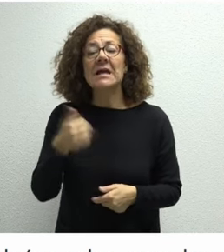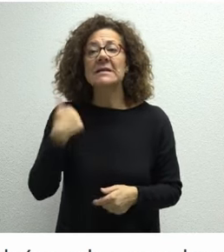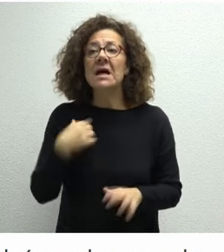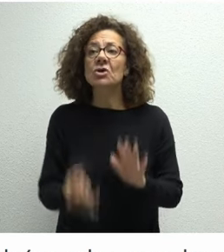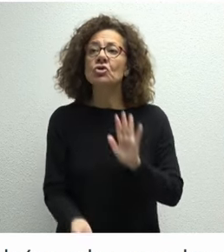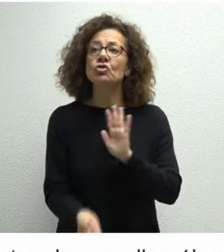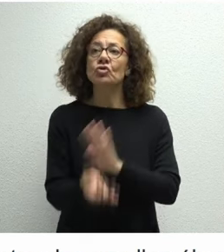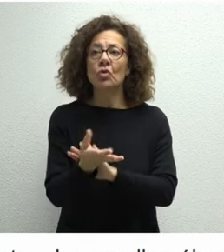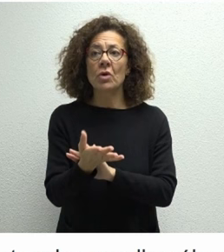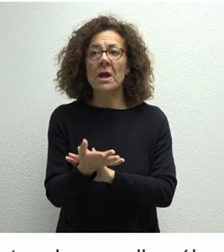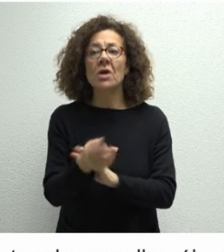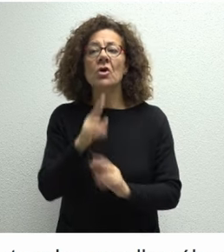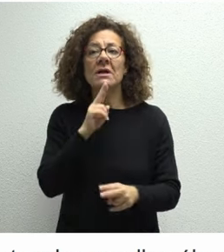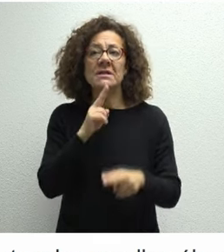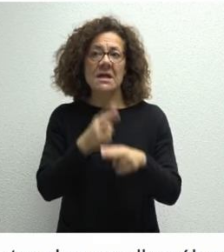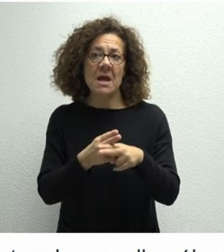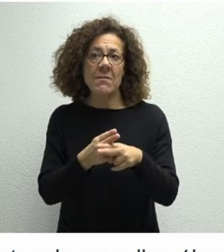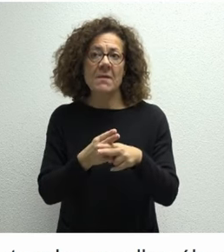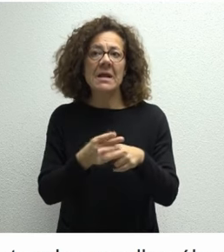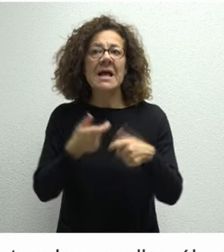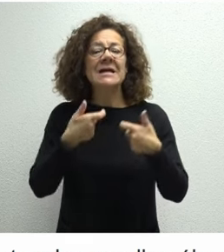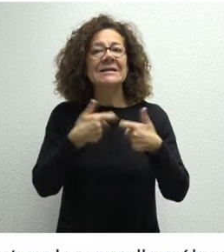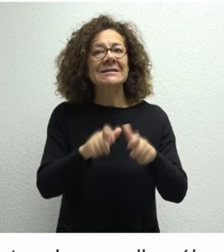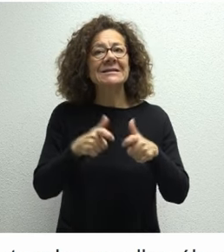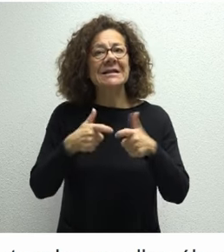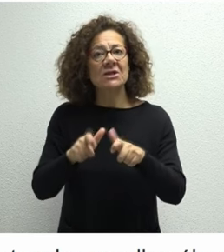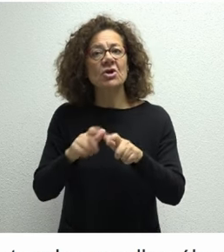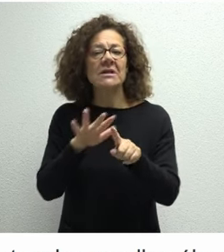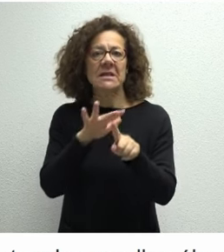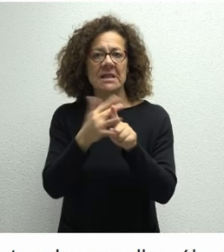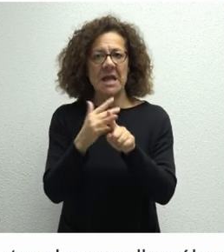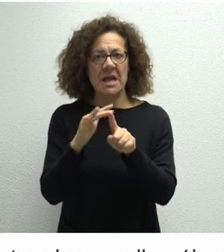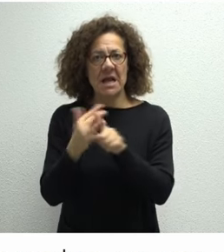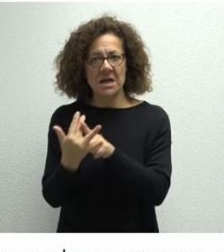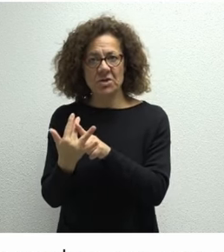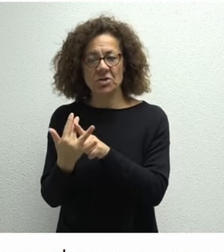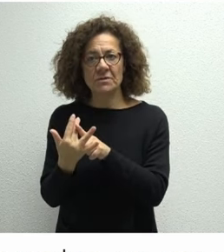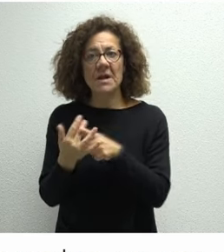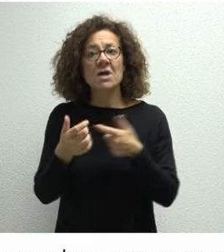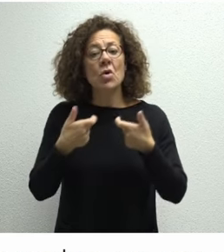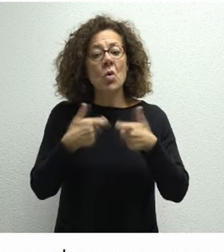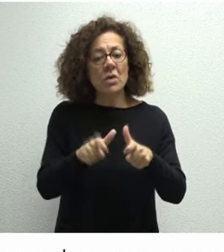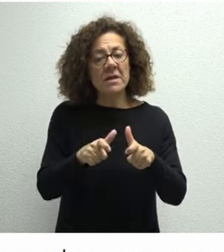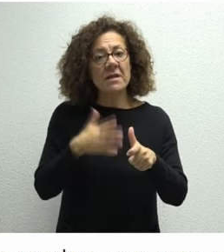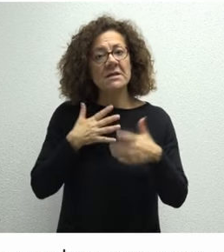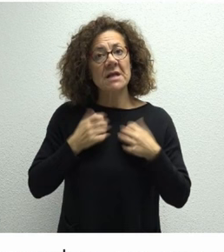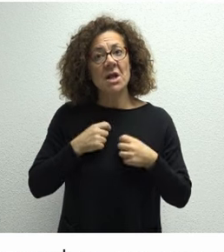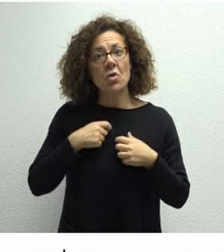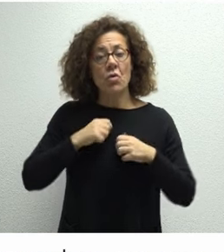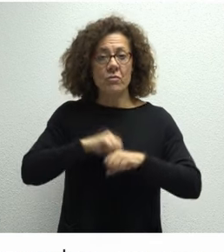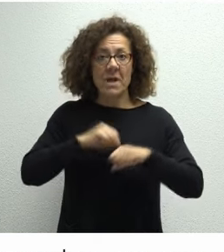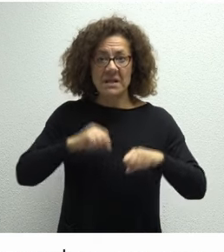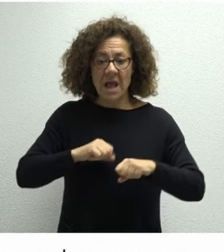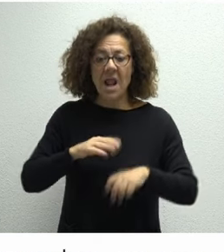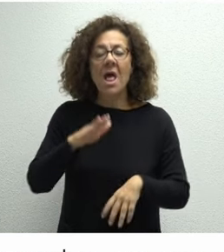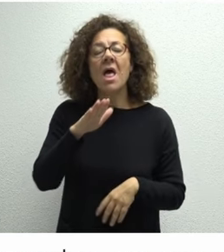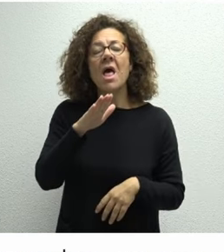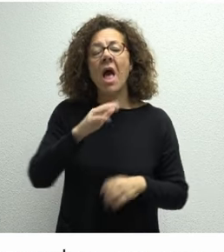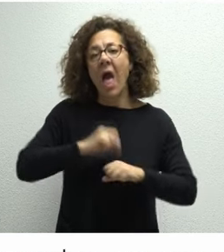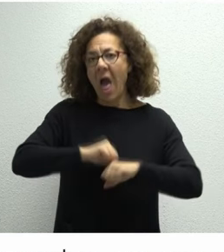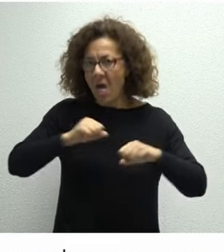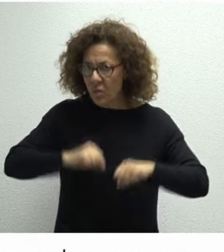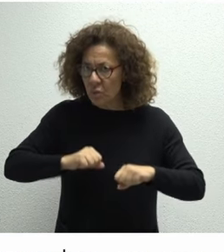eh lo que llamamos No pues las sesiones de de casos las unidades de Salud Mental tanto de adultos como de infanto